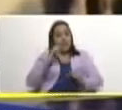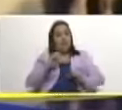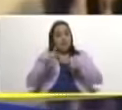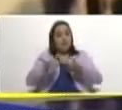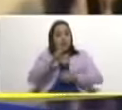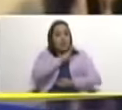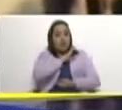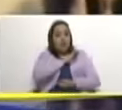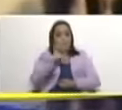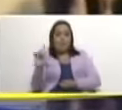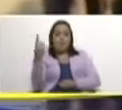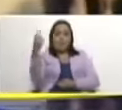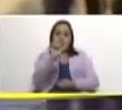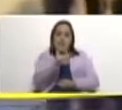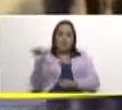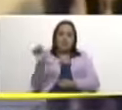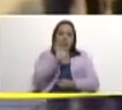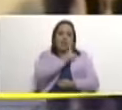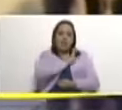primera semana